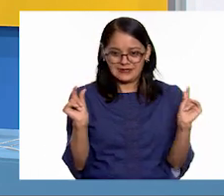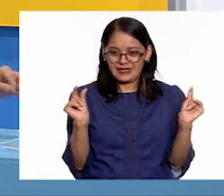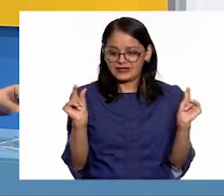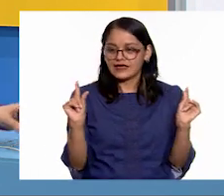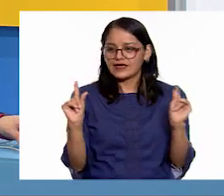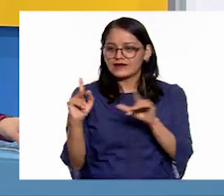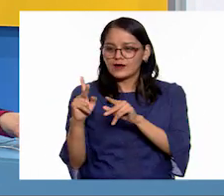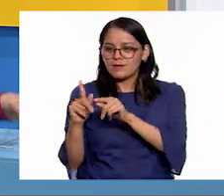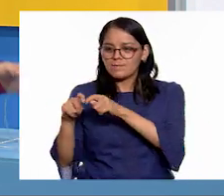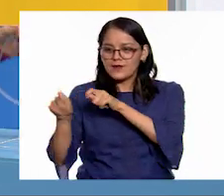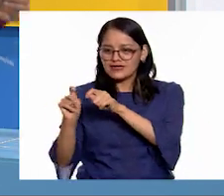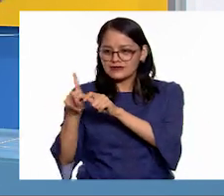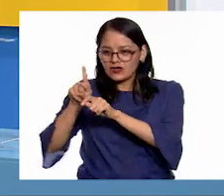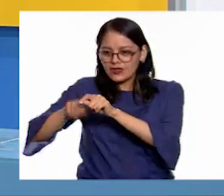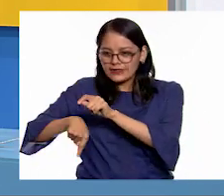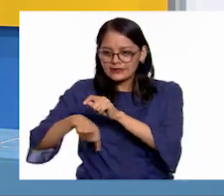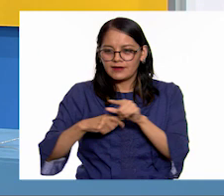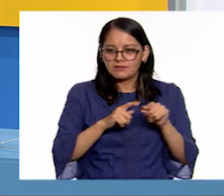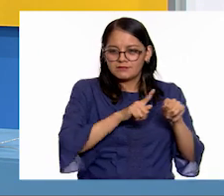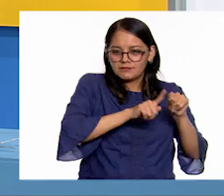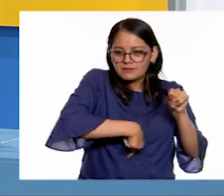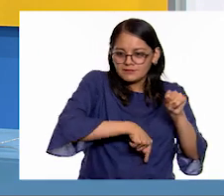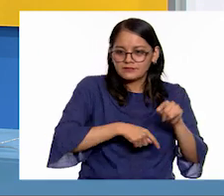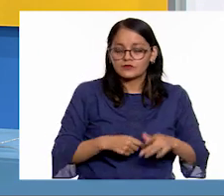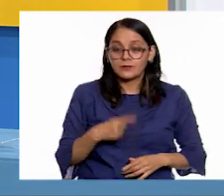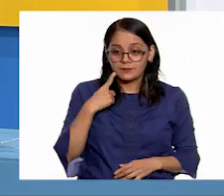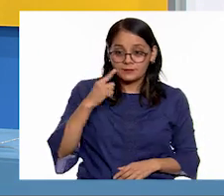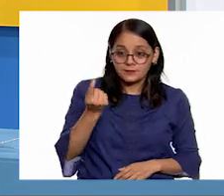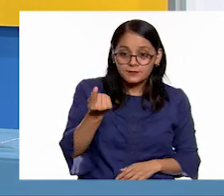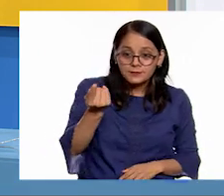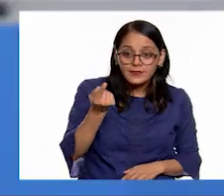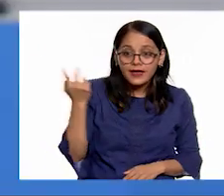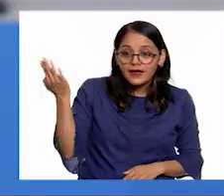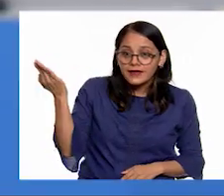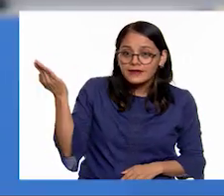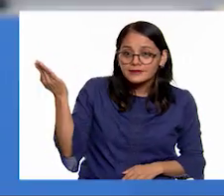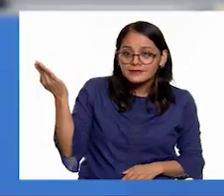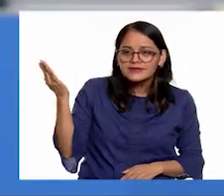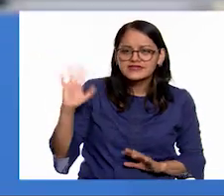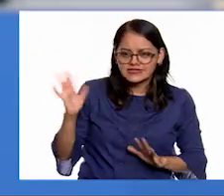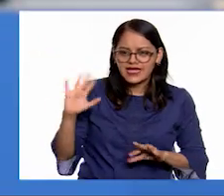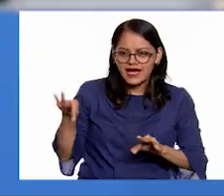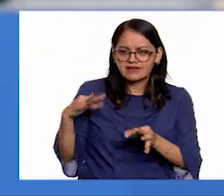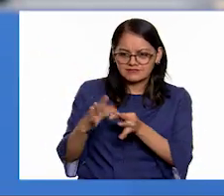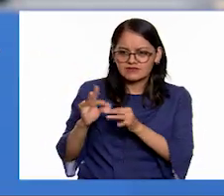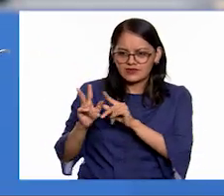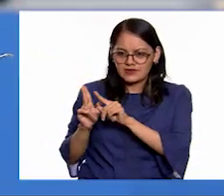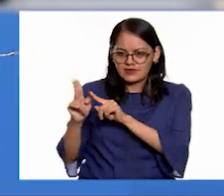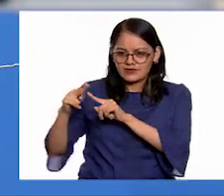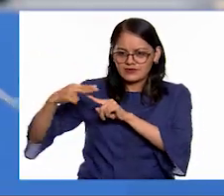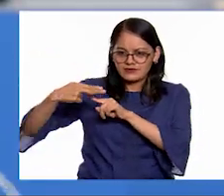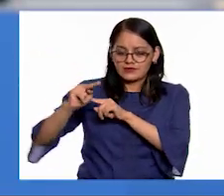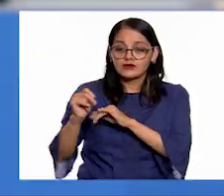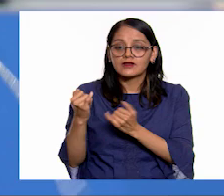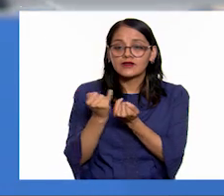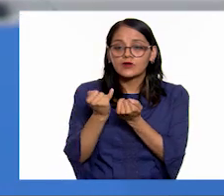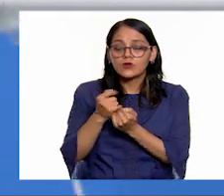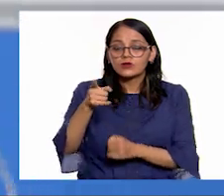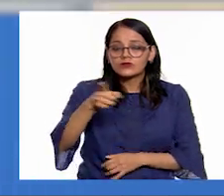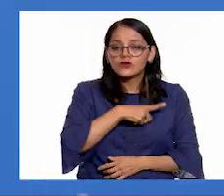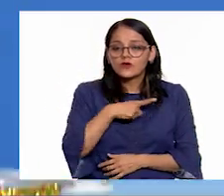traigo listos. No sé si se alcance a ver. Ya los traigo listos, pero les explico. Únicamente tienen que